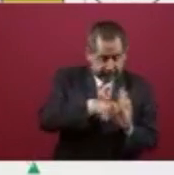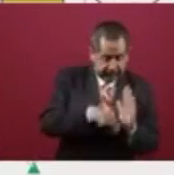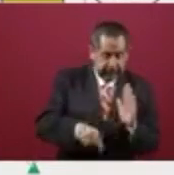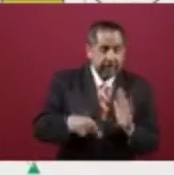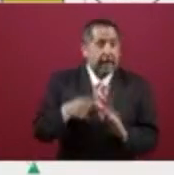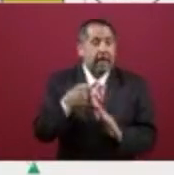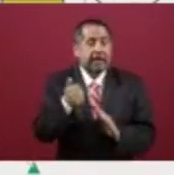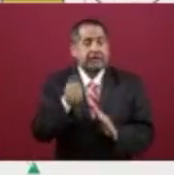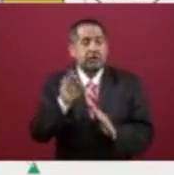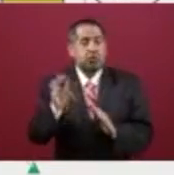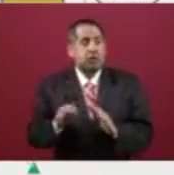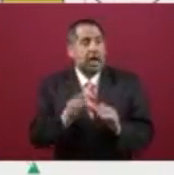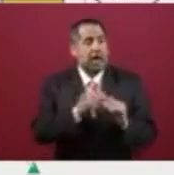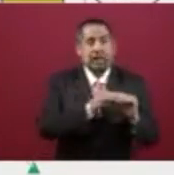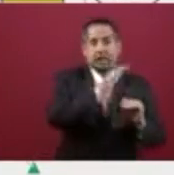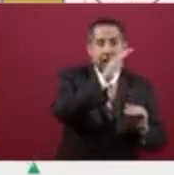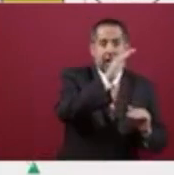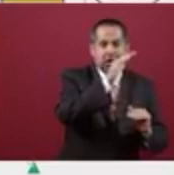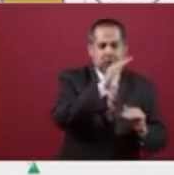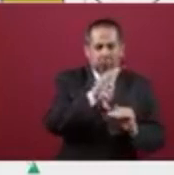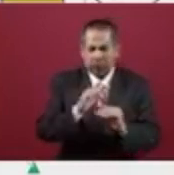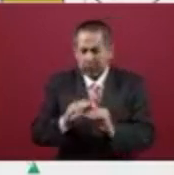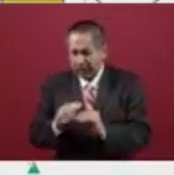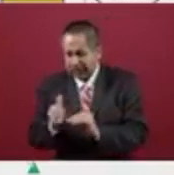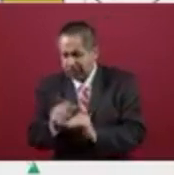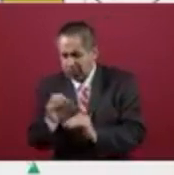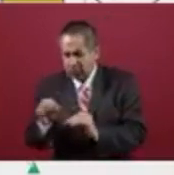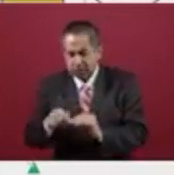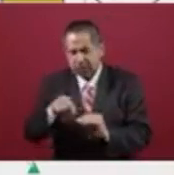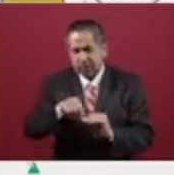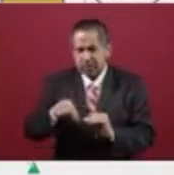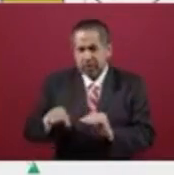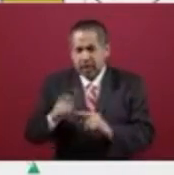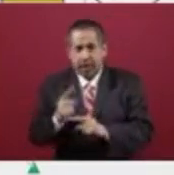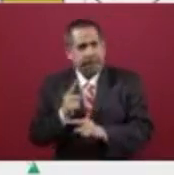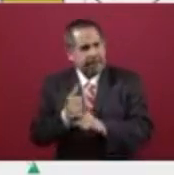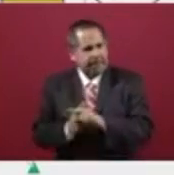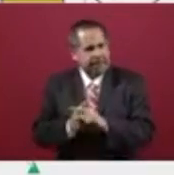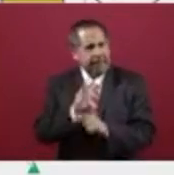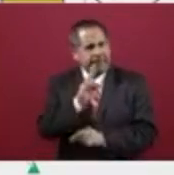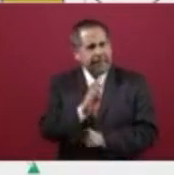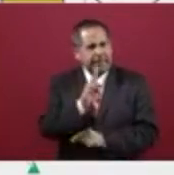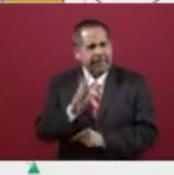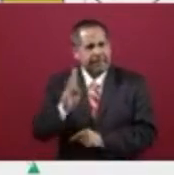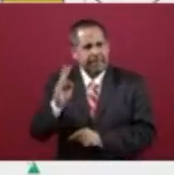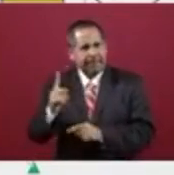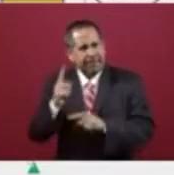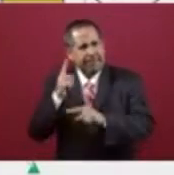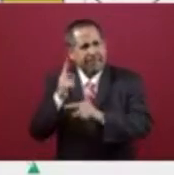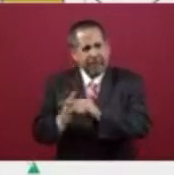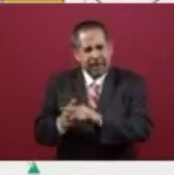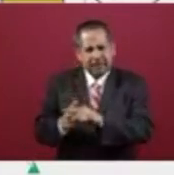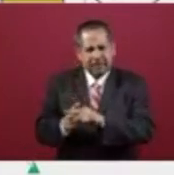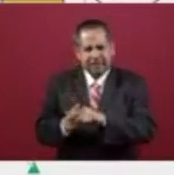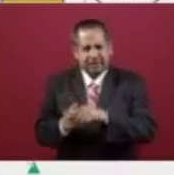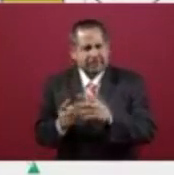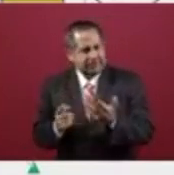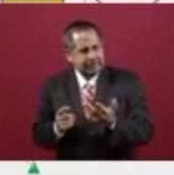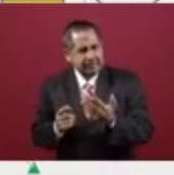de lo que se perforaba en el 2012. Mantienen la calificación arriba, triple B